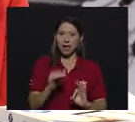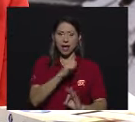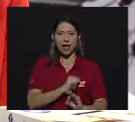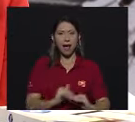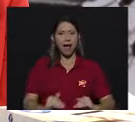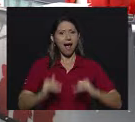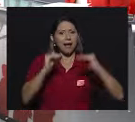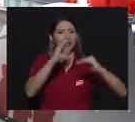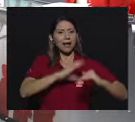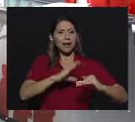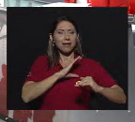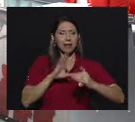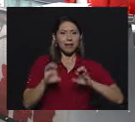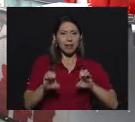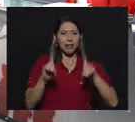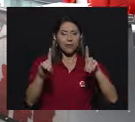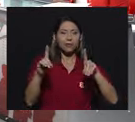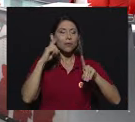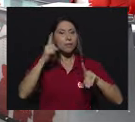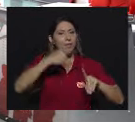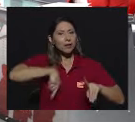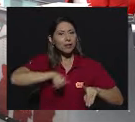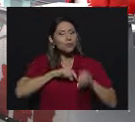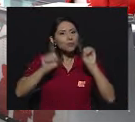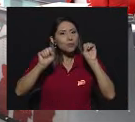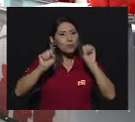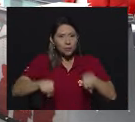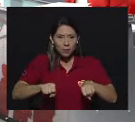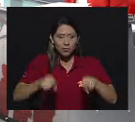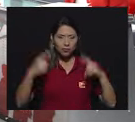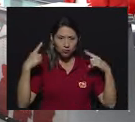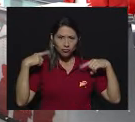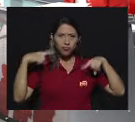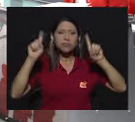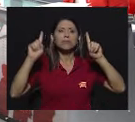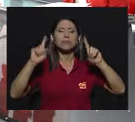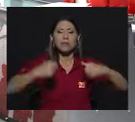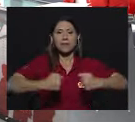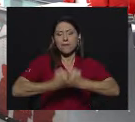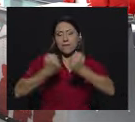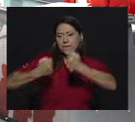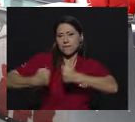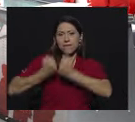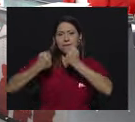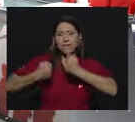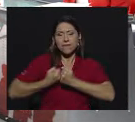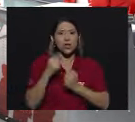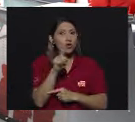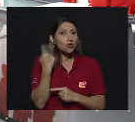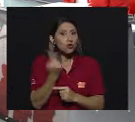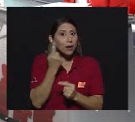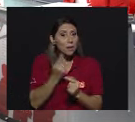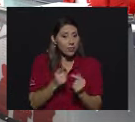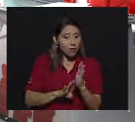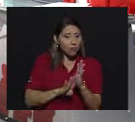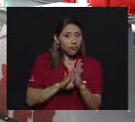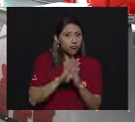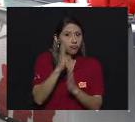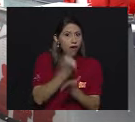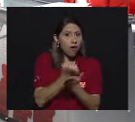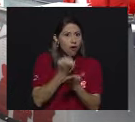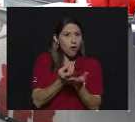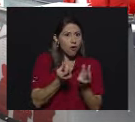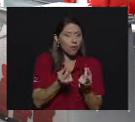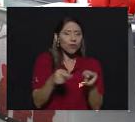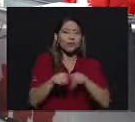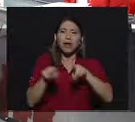una educación de alta calidad para que efectivamente podamos acometer los desafíos que el país tiene, no solamente en materia de crecimiento económico,